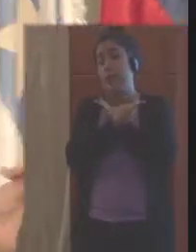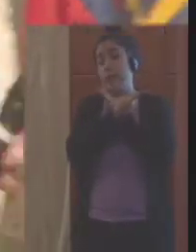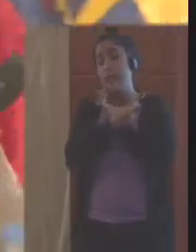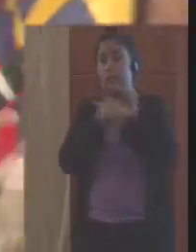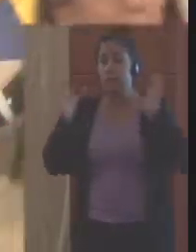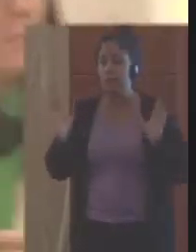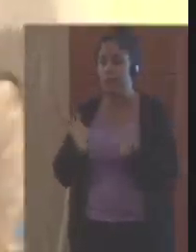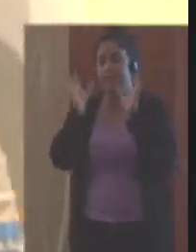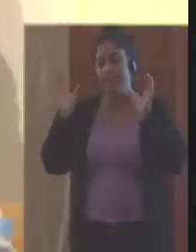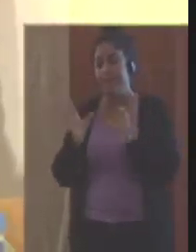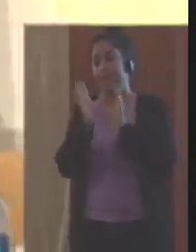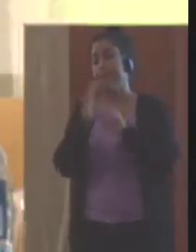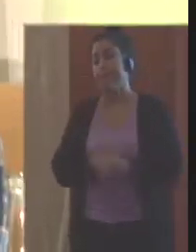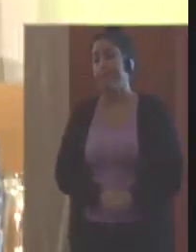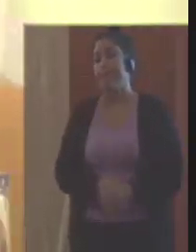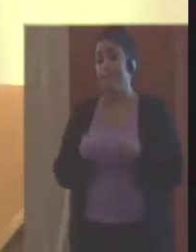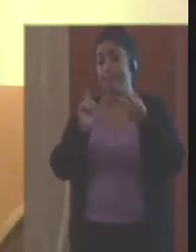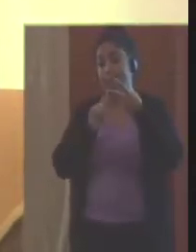Ministra.